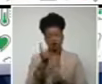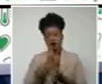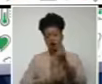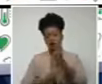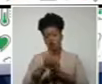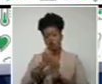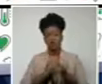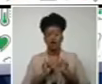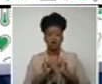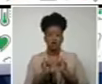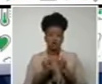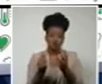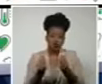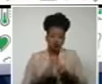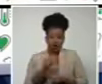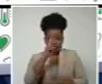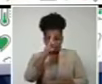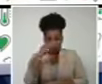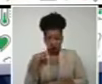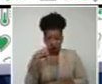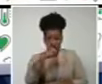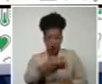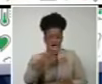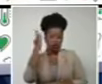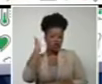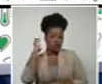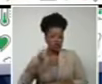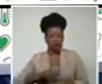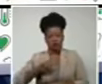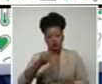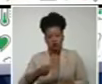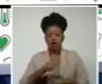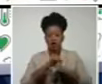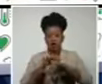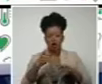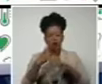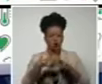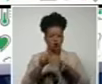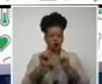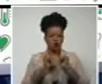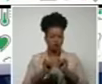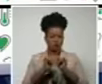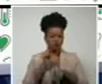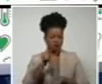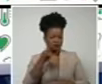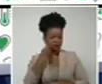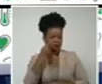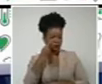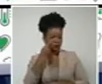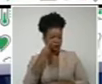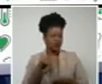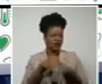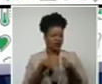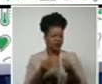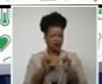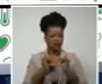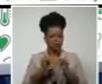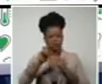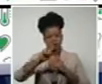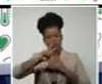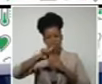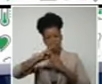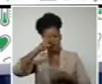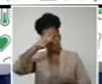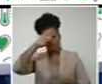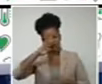dijo el doctor Durán en esta conferencia de prensa. Por supuesto que hay otros elementos que usted conocerá en varios espacios del sistema informativo de la